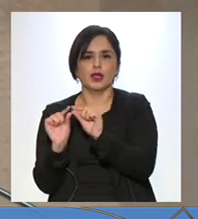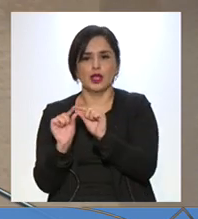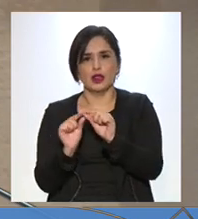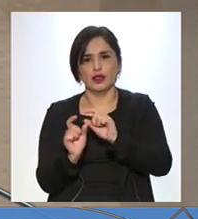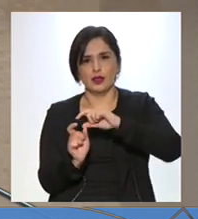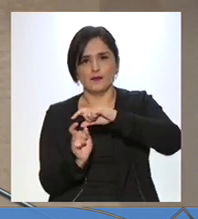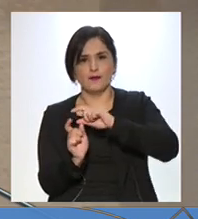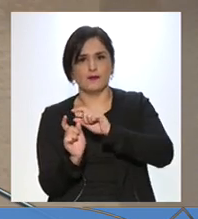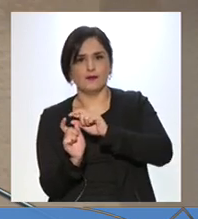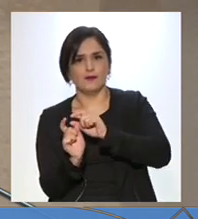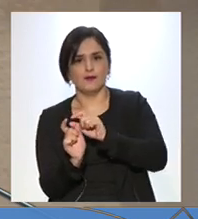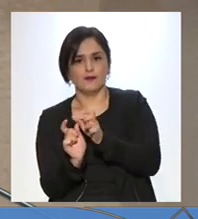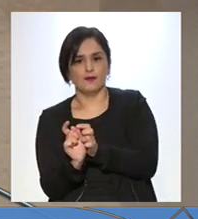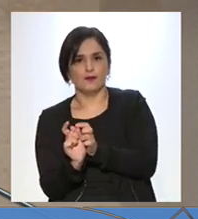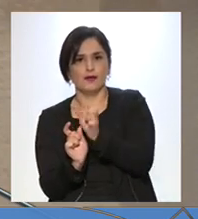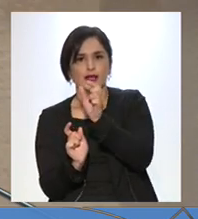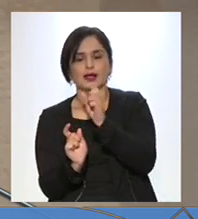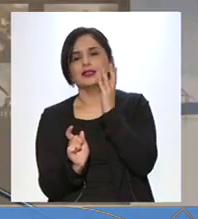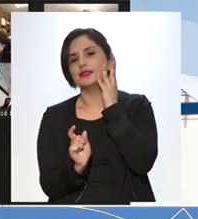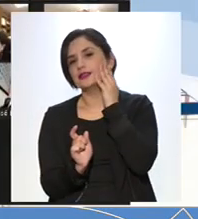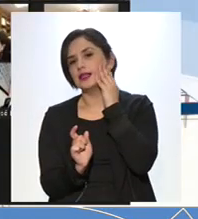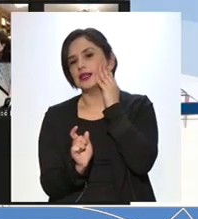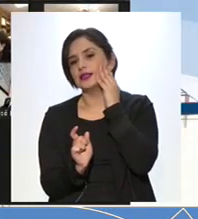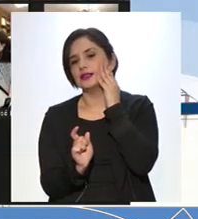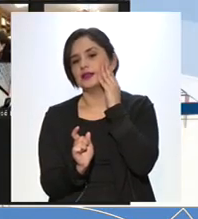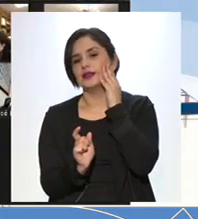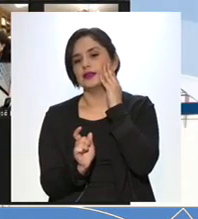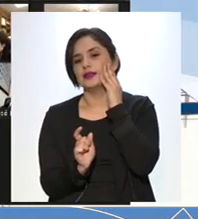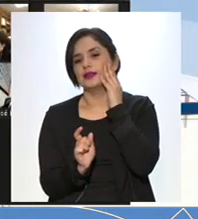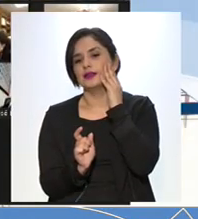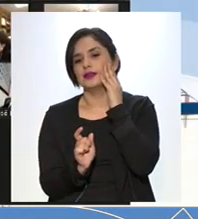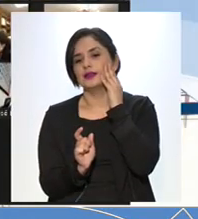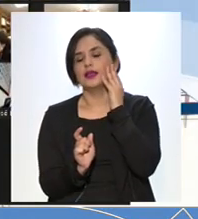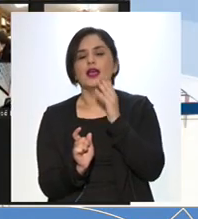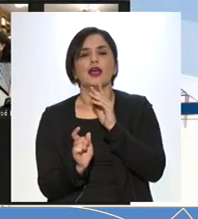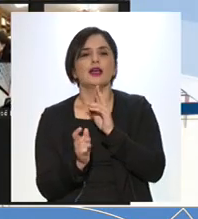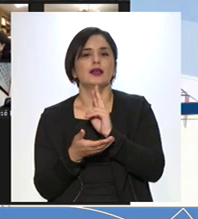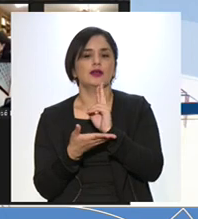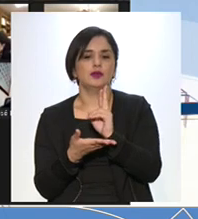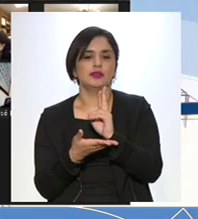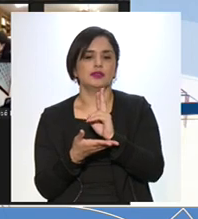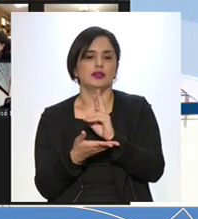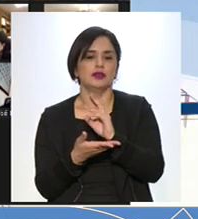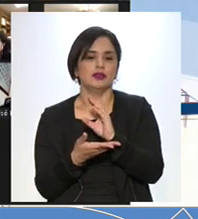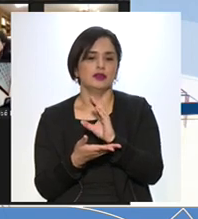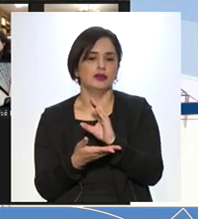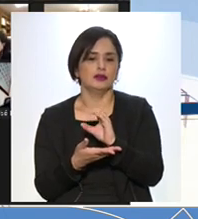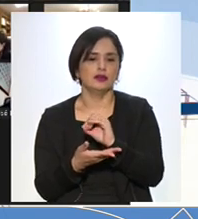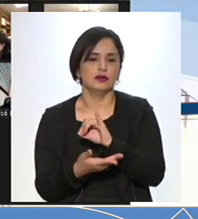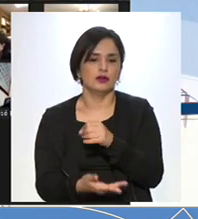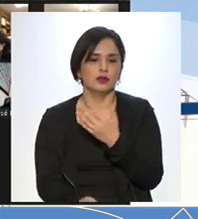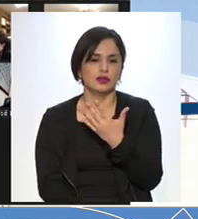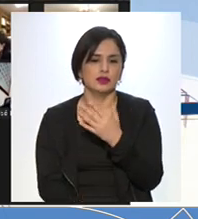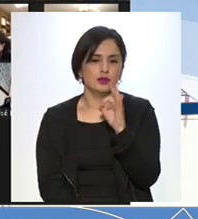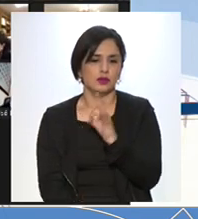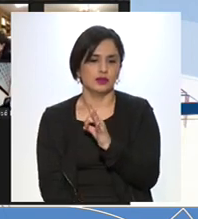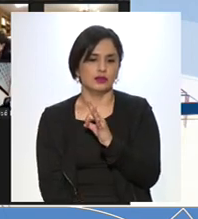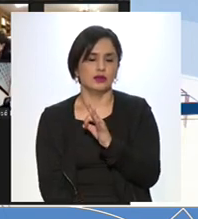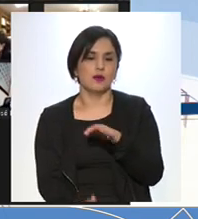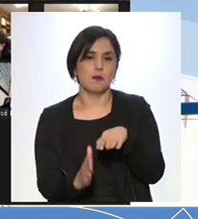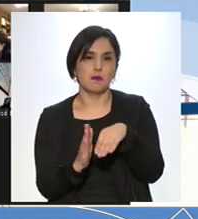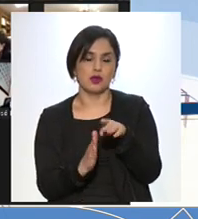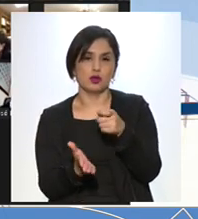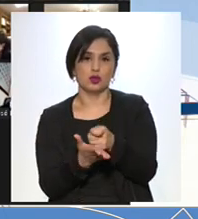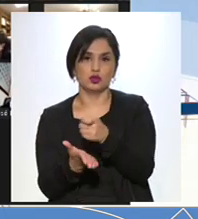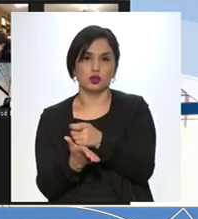que representa un 0,5% de esa diferencia de 2 puntos porcentuales, corresponde al mayor consumo privado por